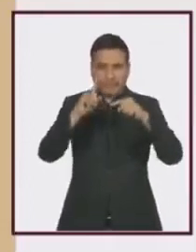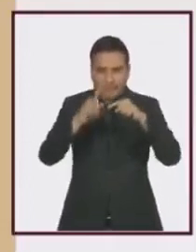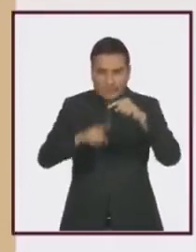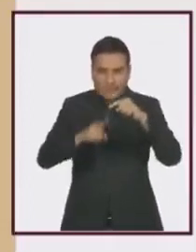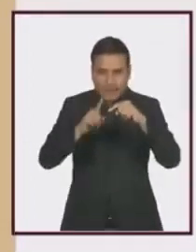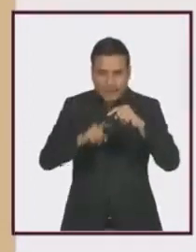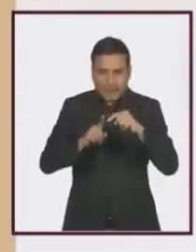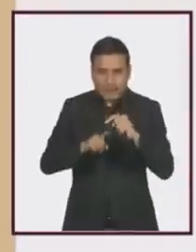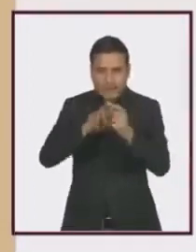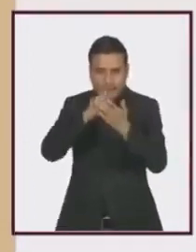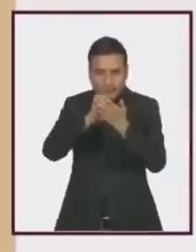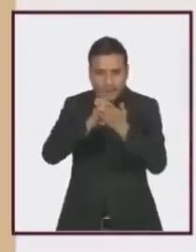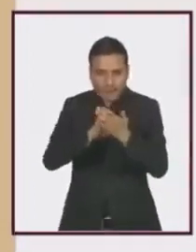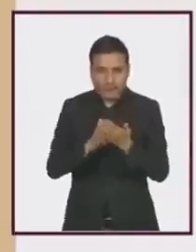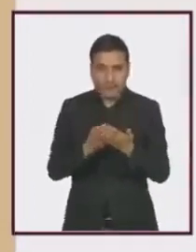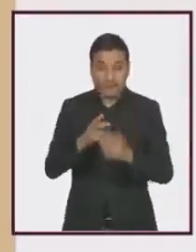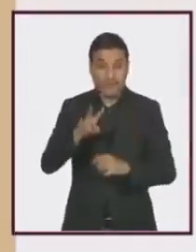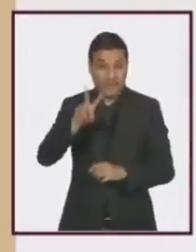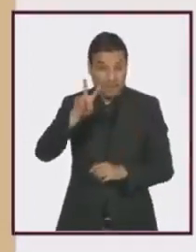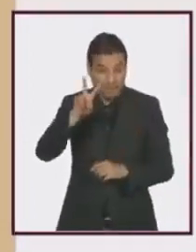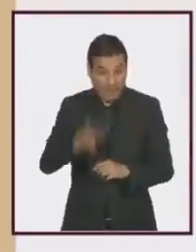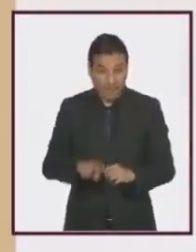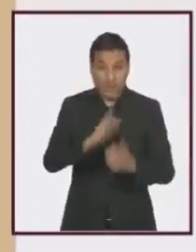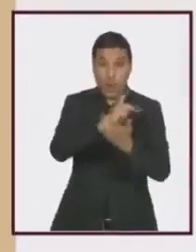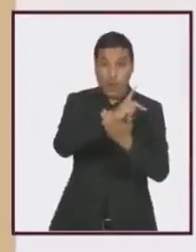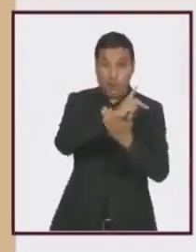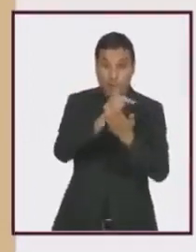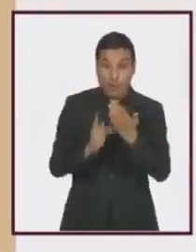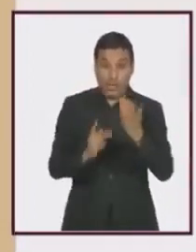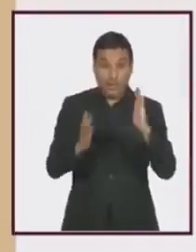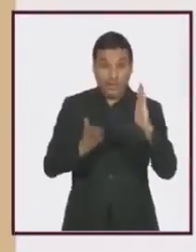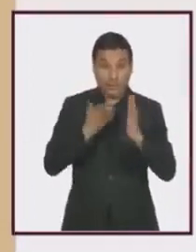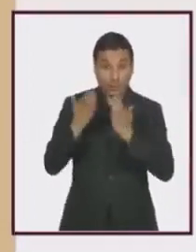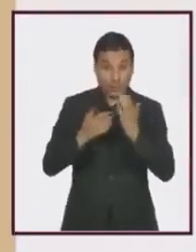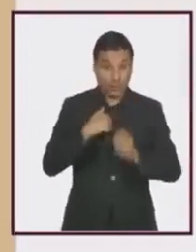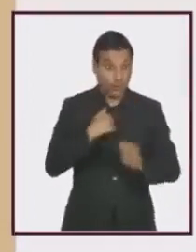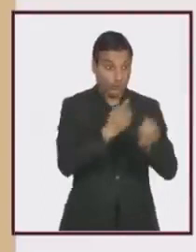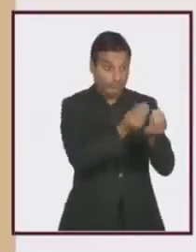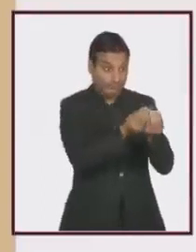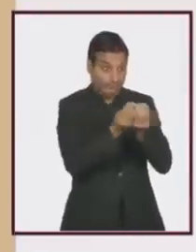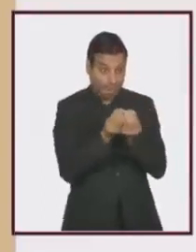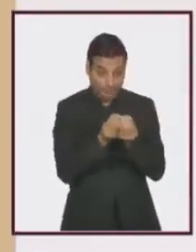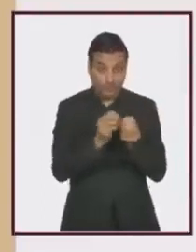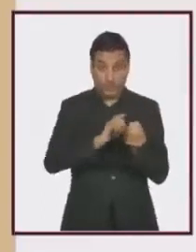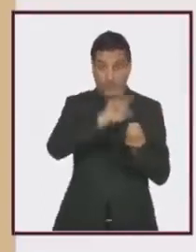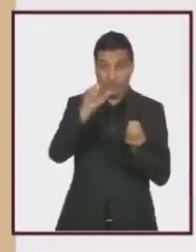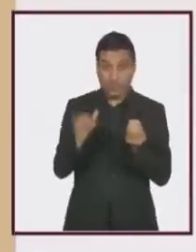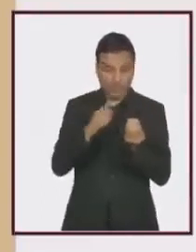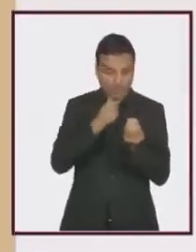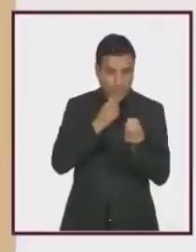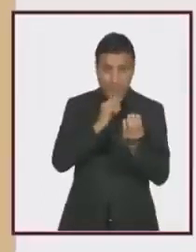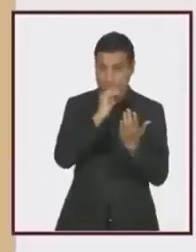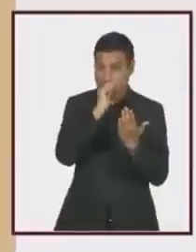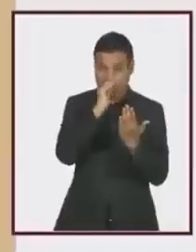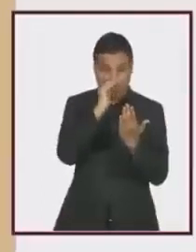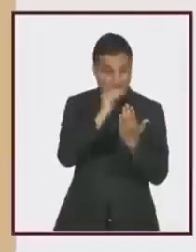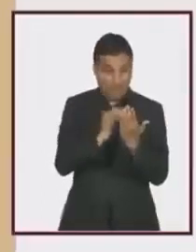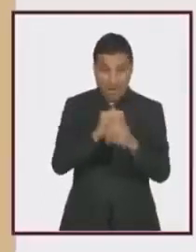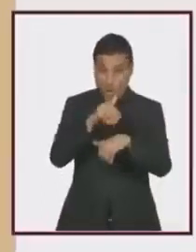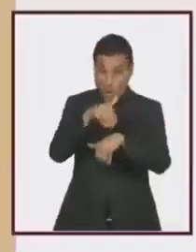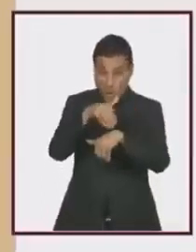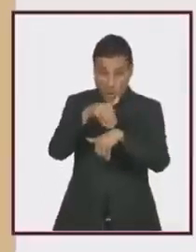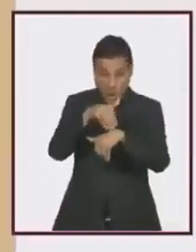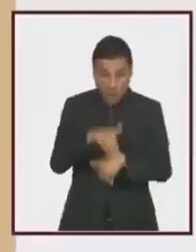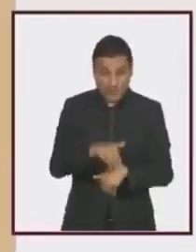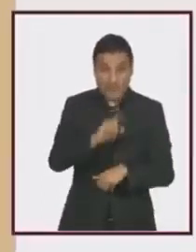maestro tome el programa de estudios y con ese programa de estudios trabaje tal cual está planteado. Siempre hay